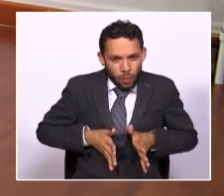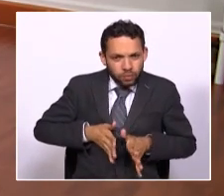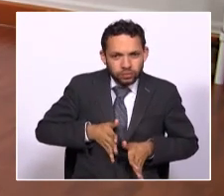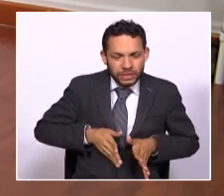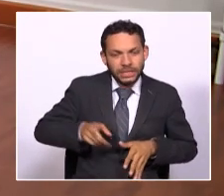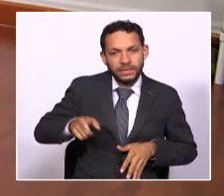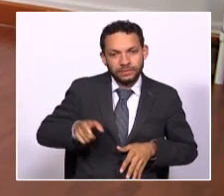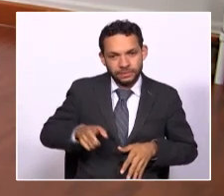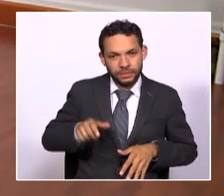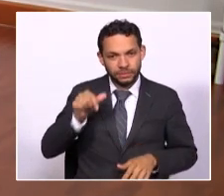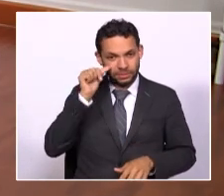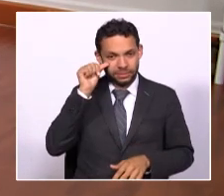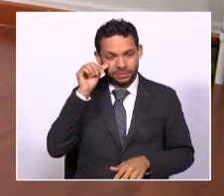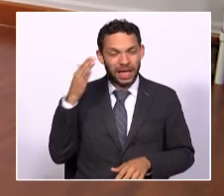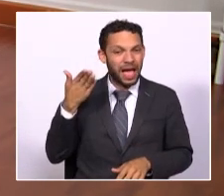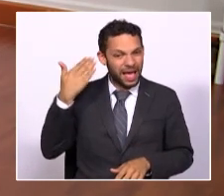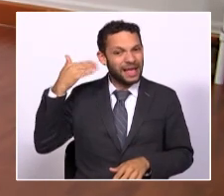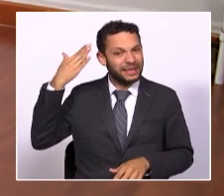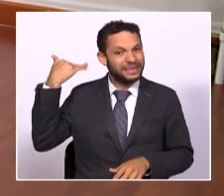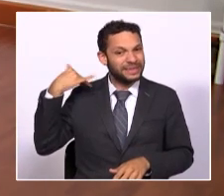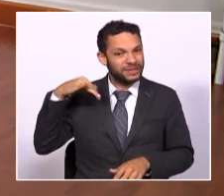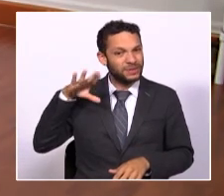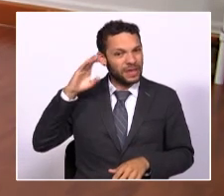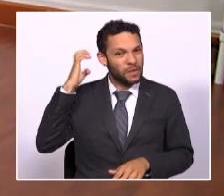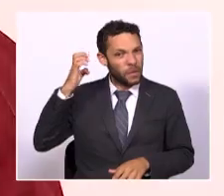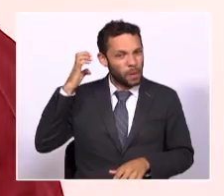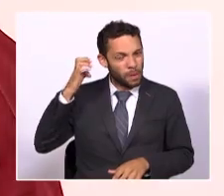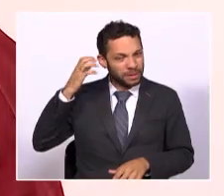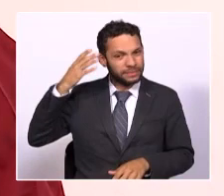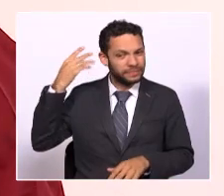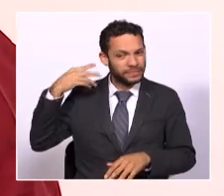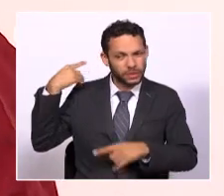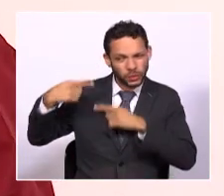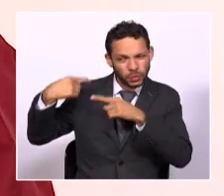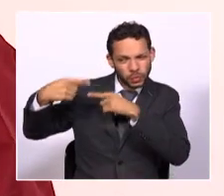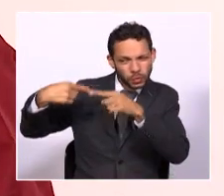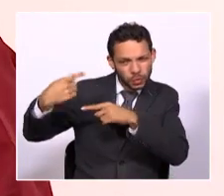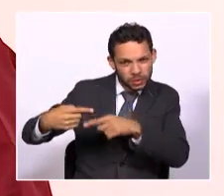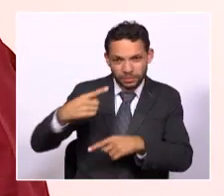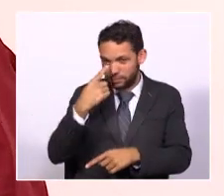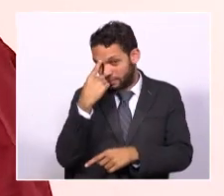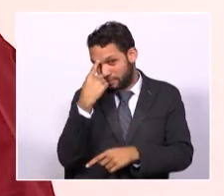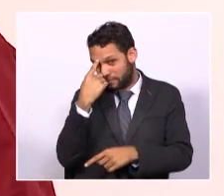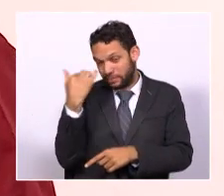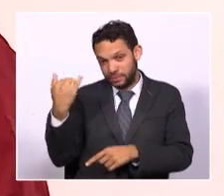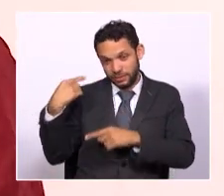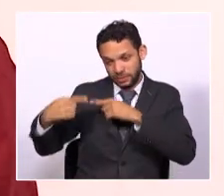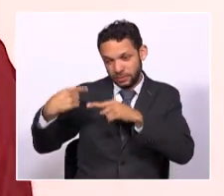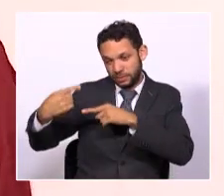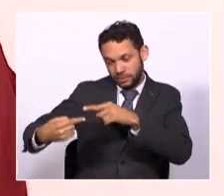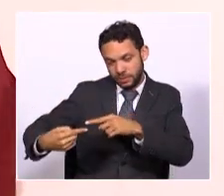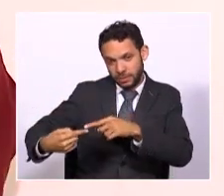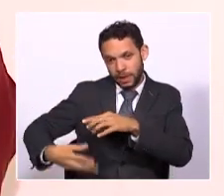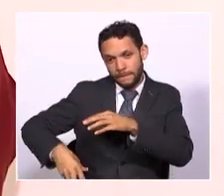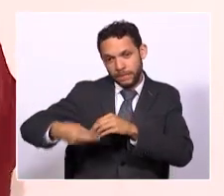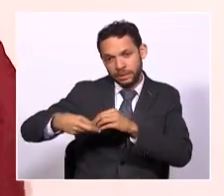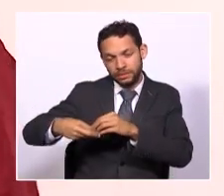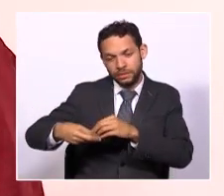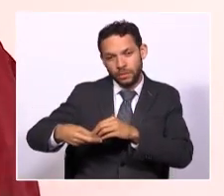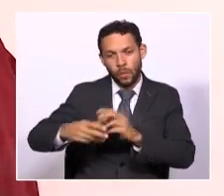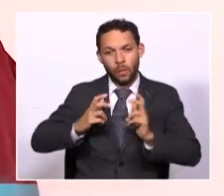hablamos del señor Shiva Gokumar Pal y todo lo que fue el desarrollo de la quiropraxia en la India, que se conoce como el Wat-Pot o sonido del